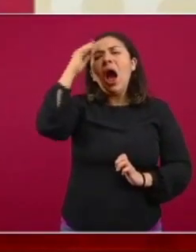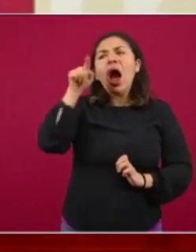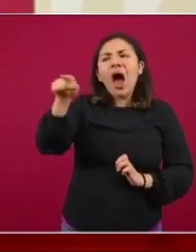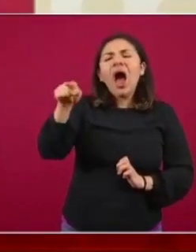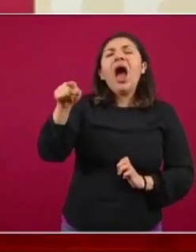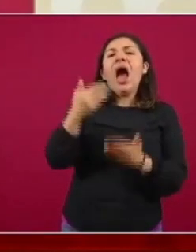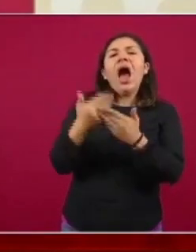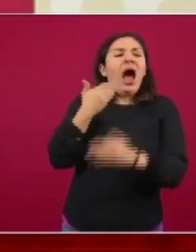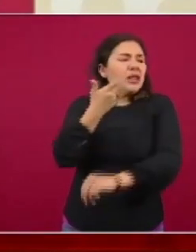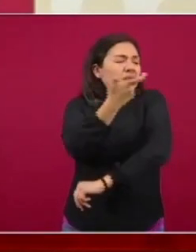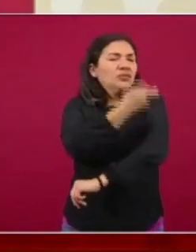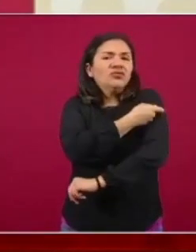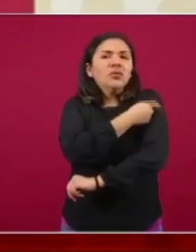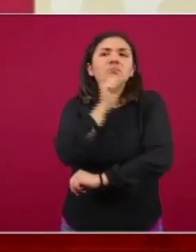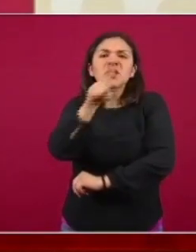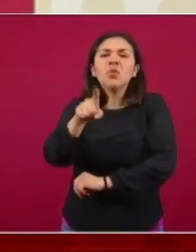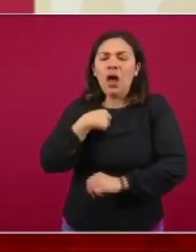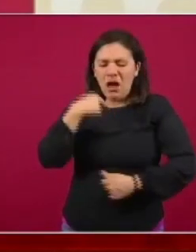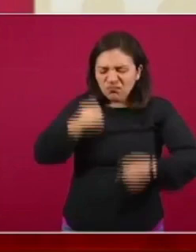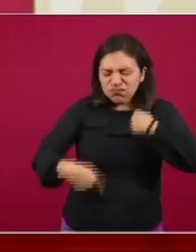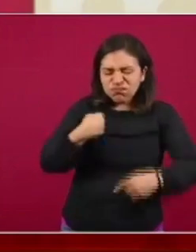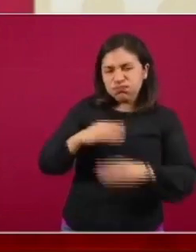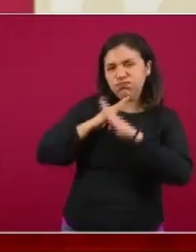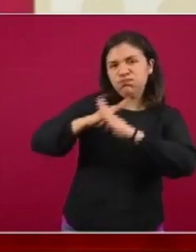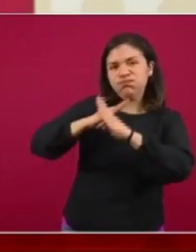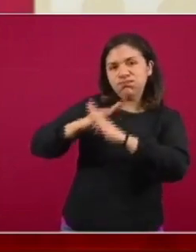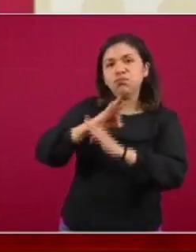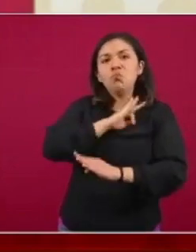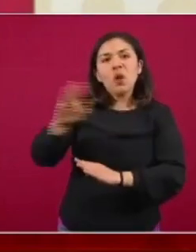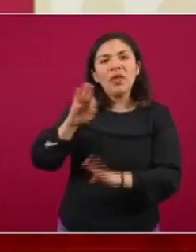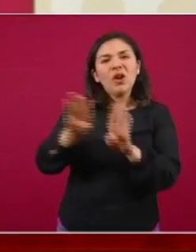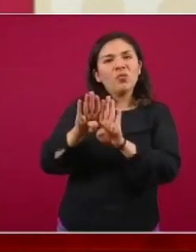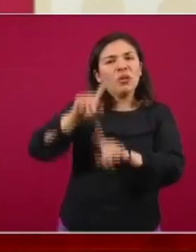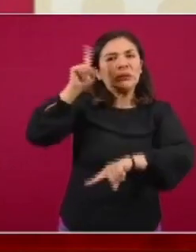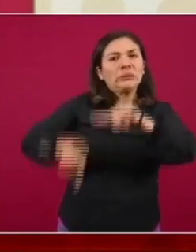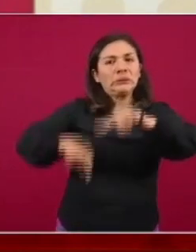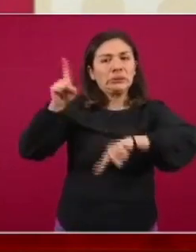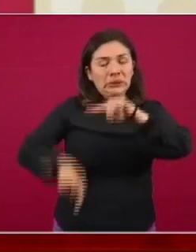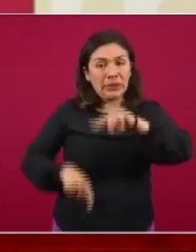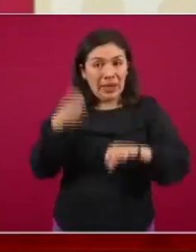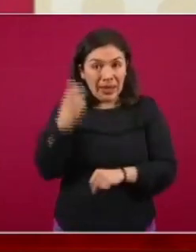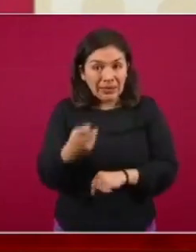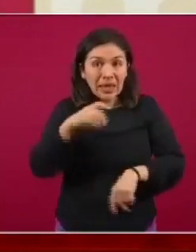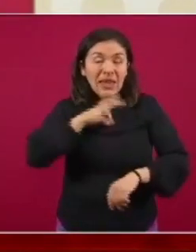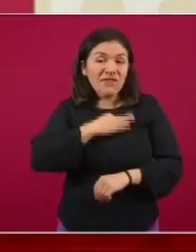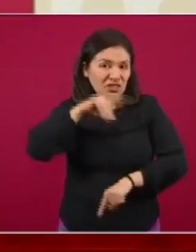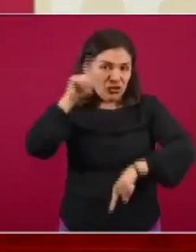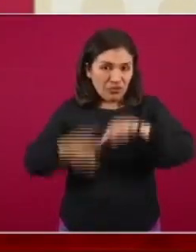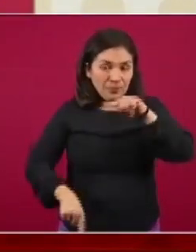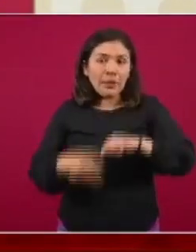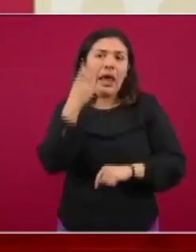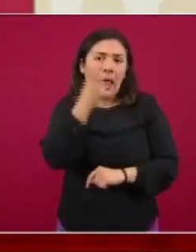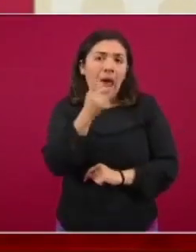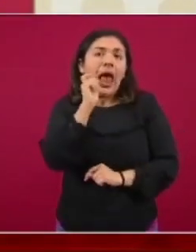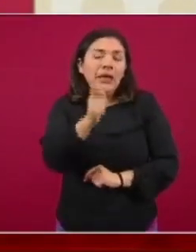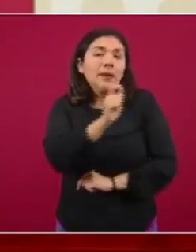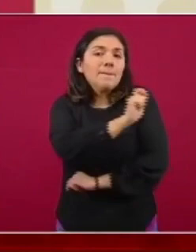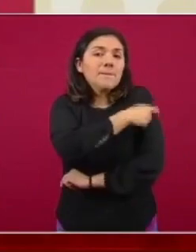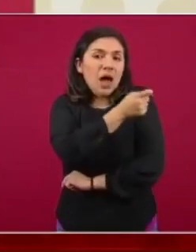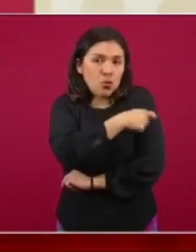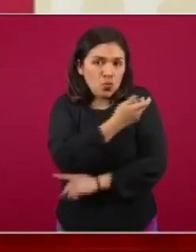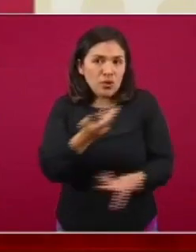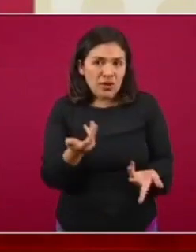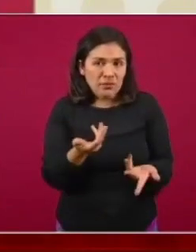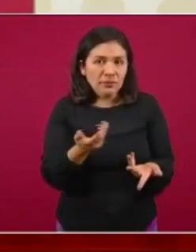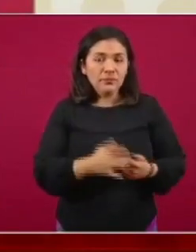¿no? Rápidamente, que ni se sienta, que ni se forme la infección. Entonces, eso es lo que es, en principios generales, lo que